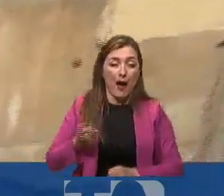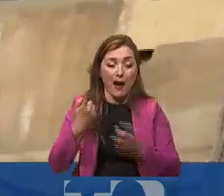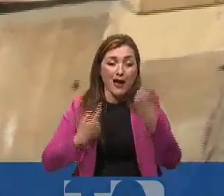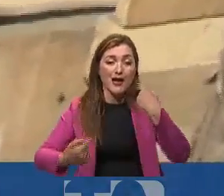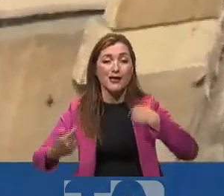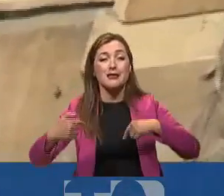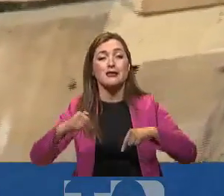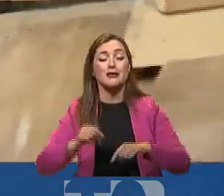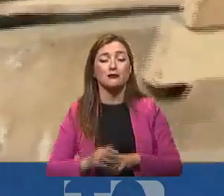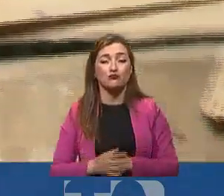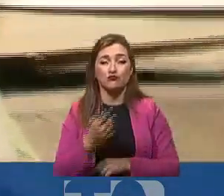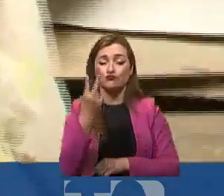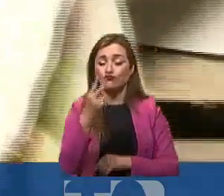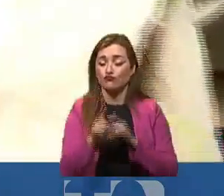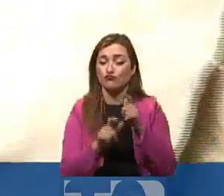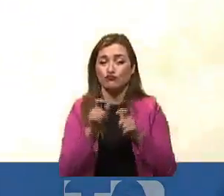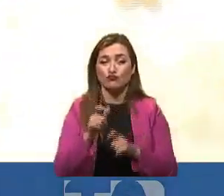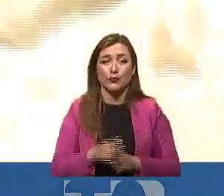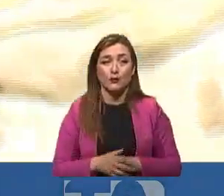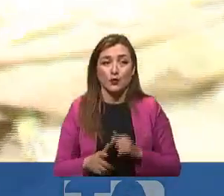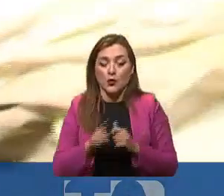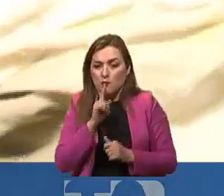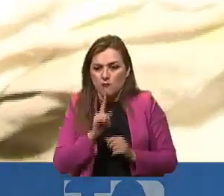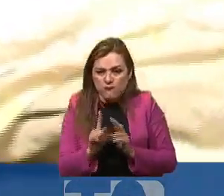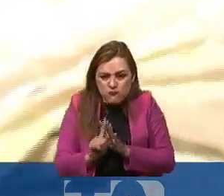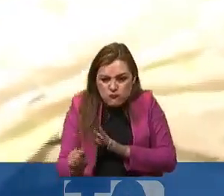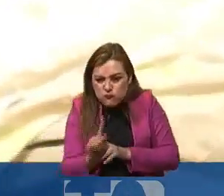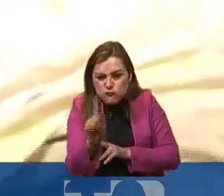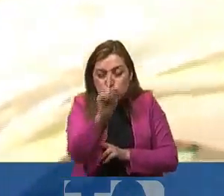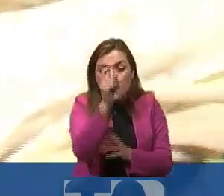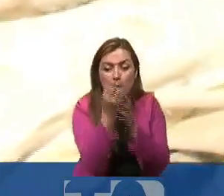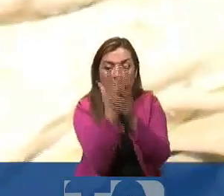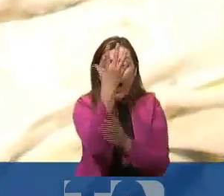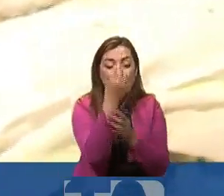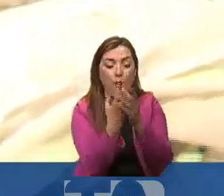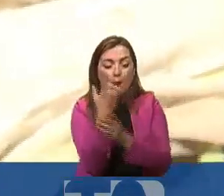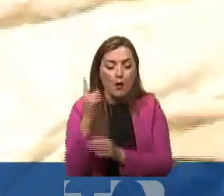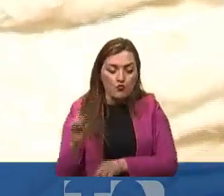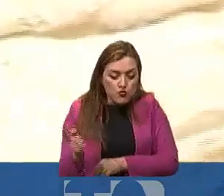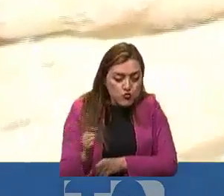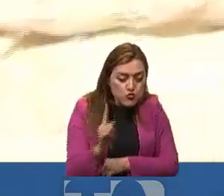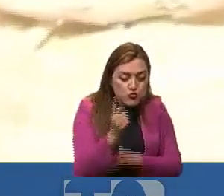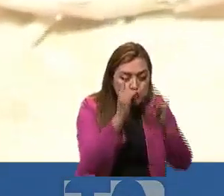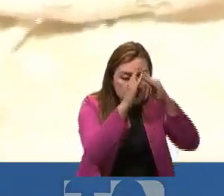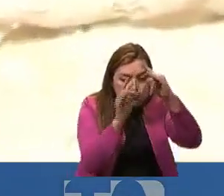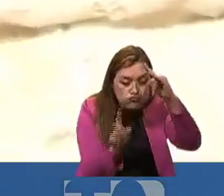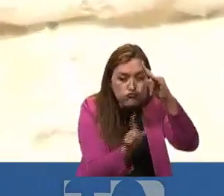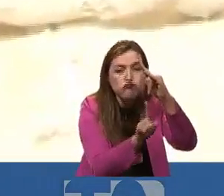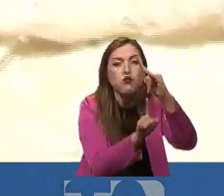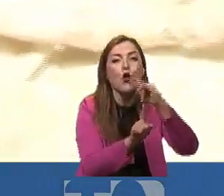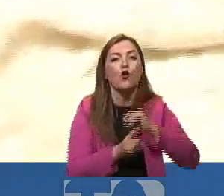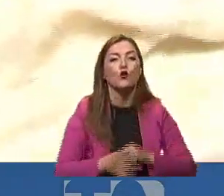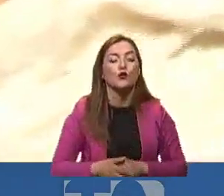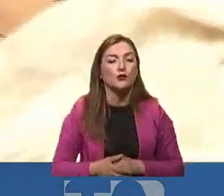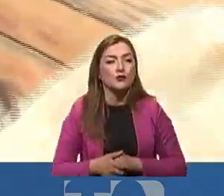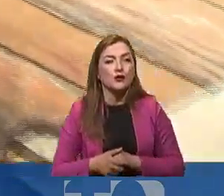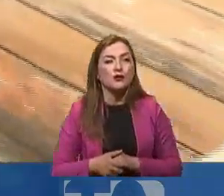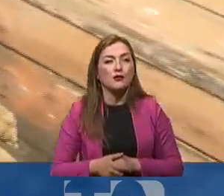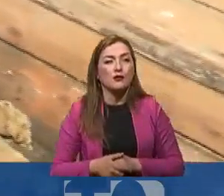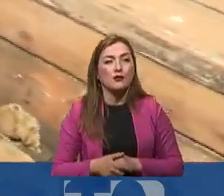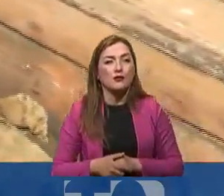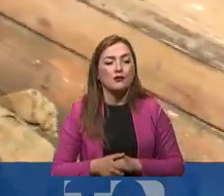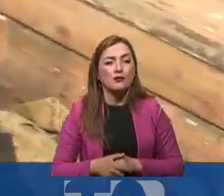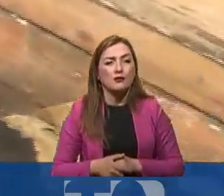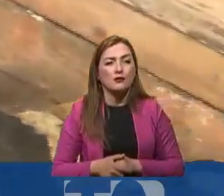Entonces, luego, claro, obviamente de cometer esos hechos vienen y se ocultan acá. Estamos desde temprano, coronel, y nosotros en este recorrido que hemos hecho en el bosque hemos